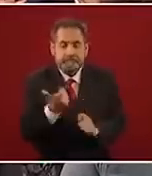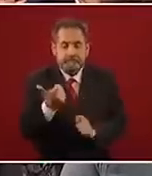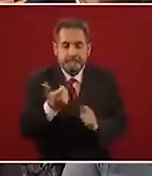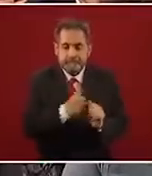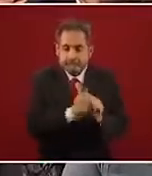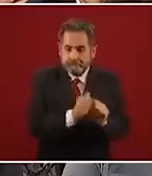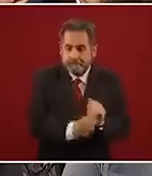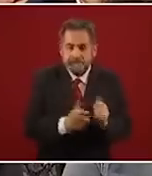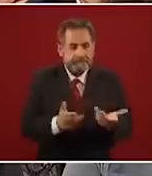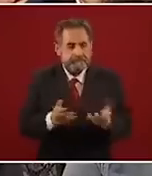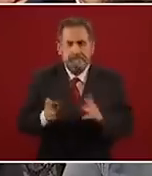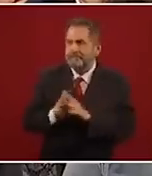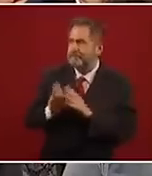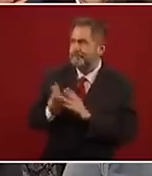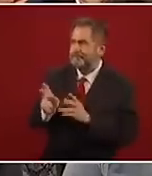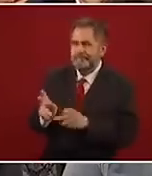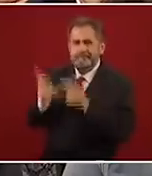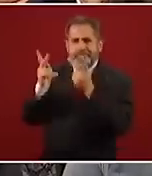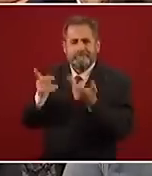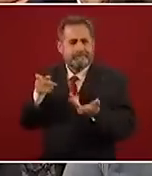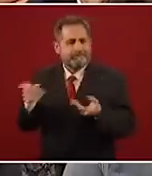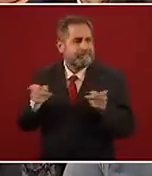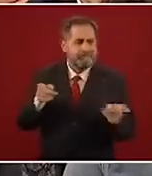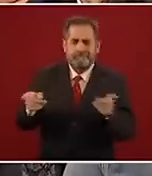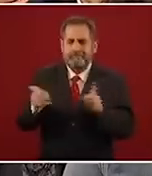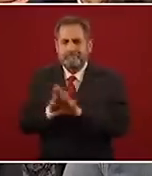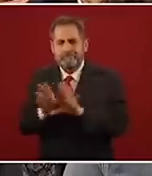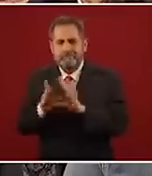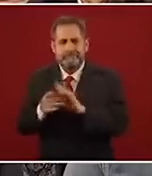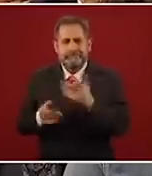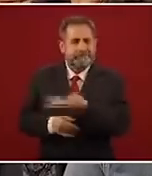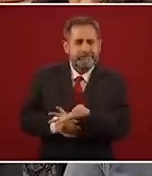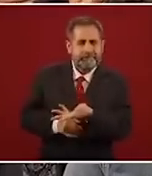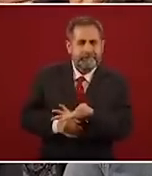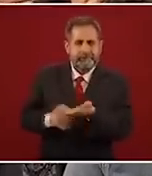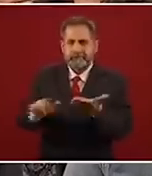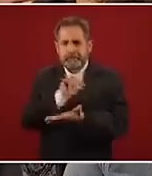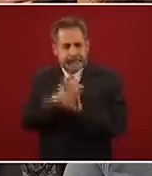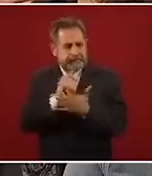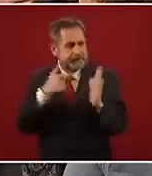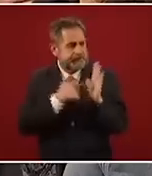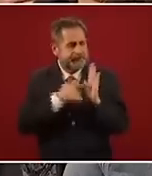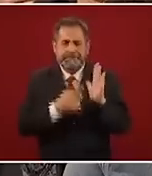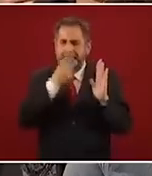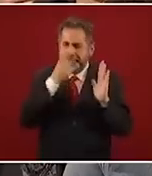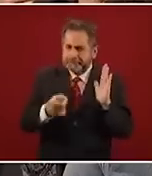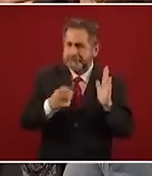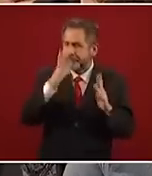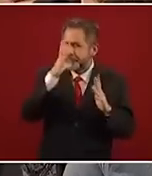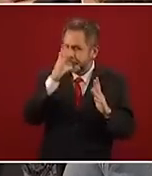es, ¿cómo va usted a salvar ese obstáculo si la Ley de la Lotería Nacional